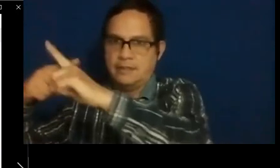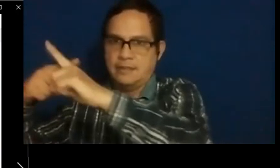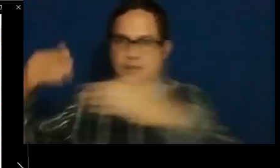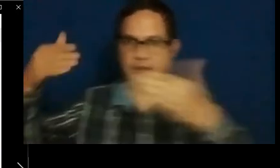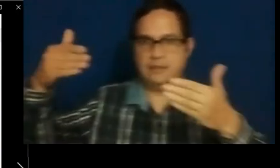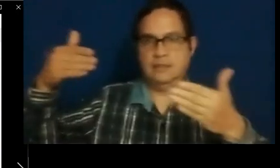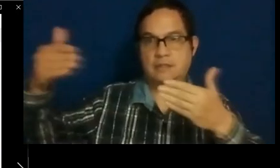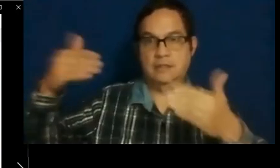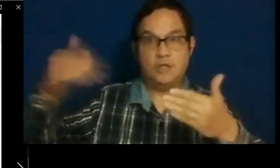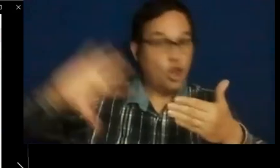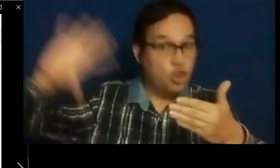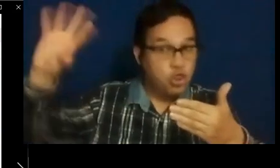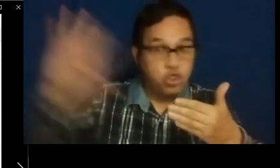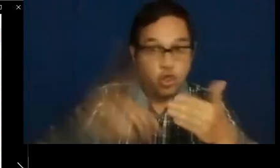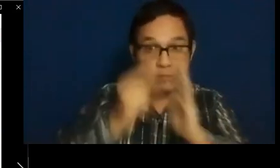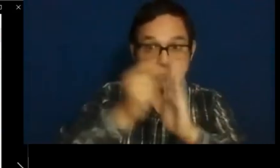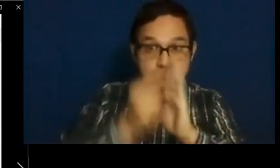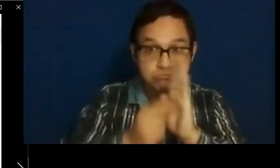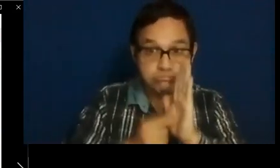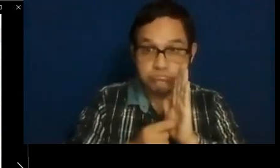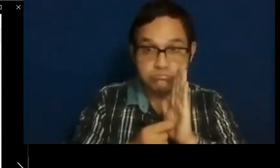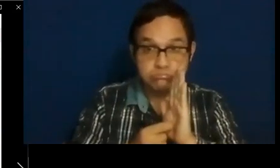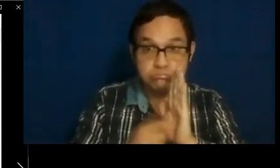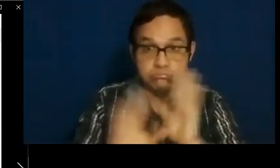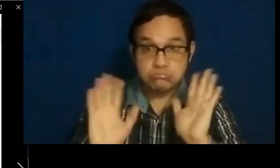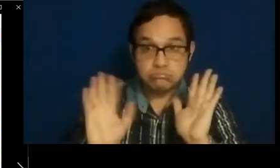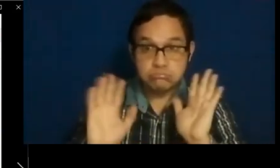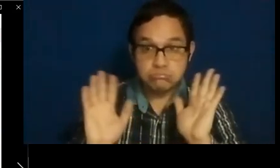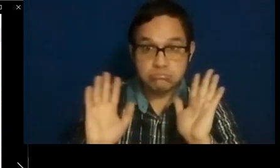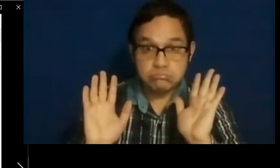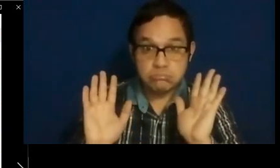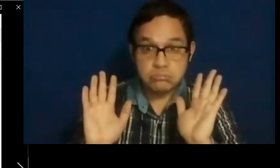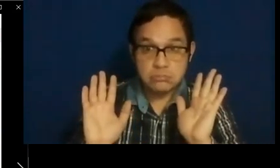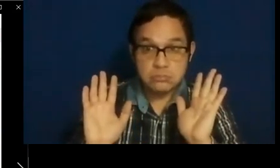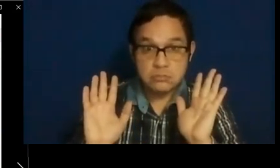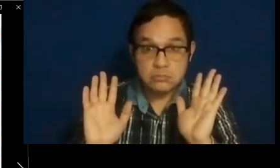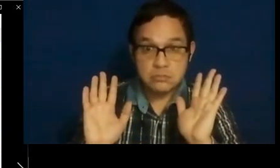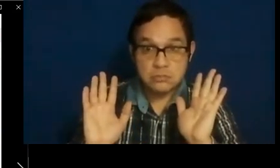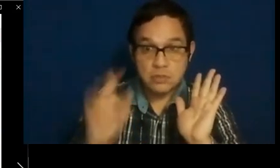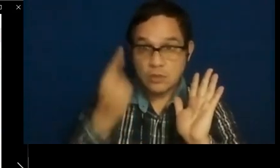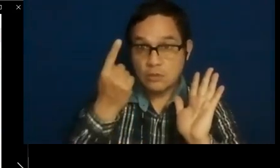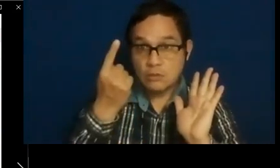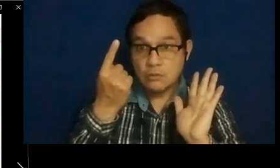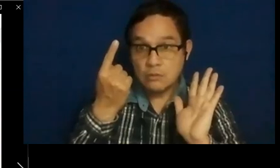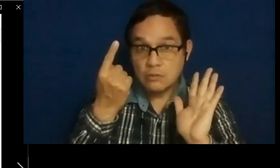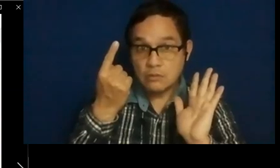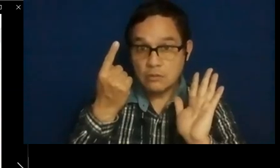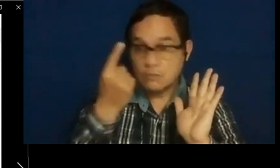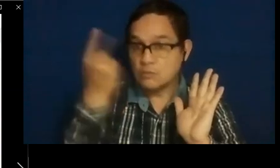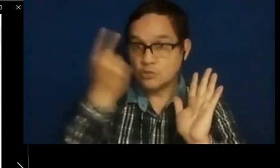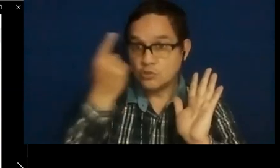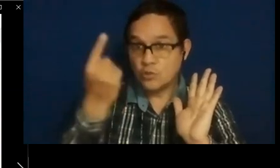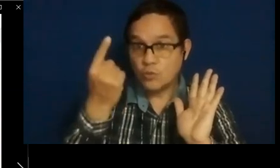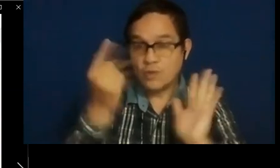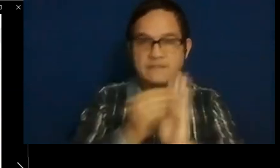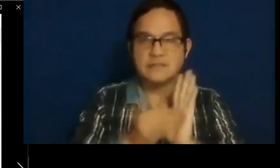hacer eso para todos los puntos de distancia o simplemente No. o sea, solo No. una, ¿cierto? Sí, solo una